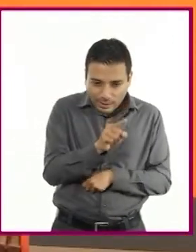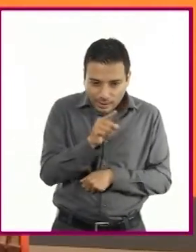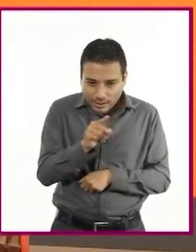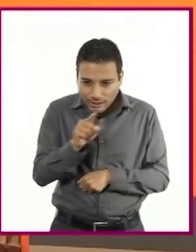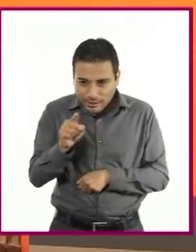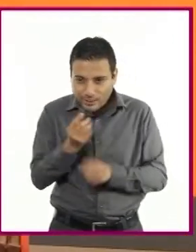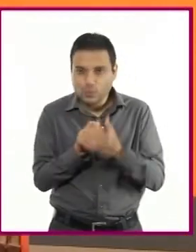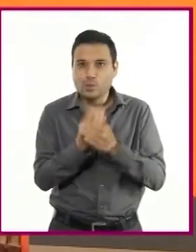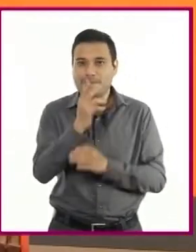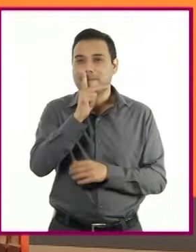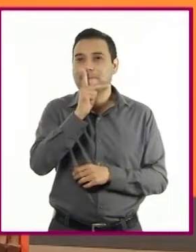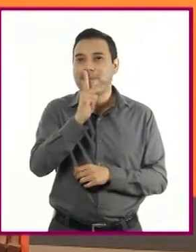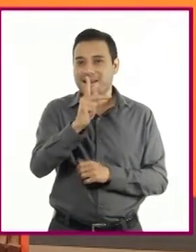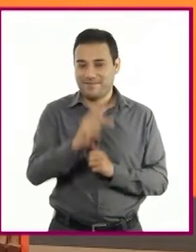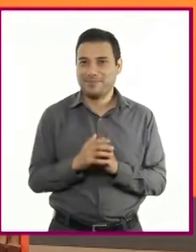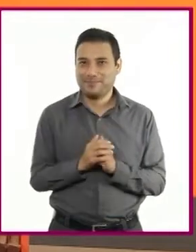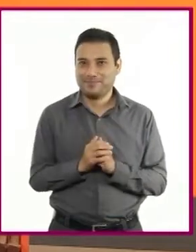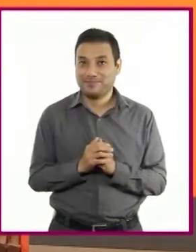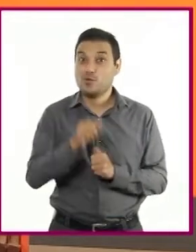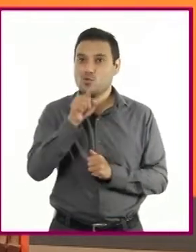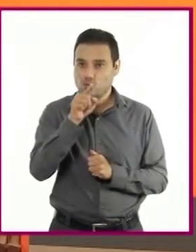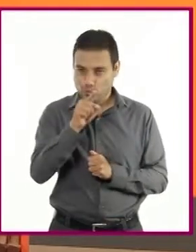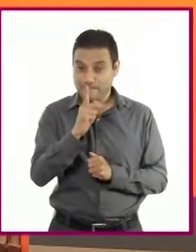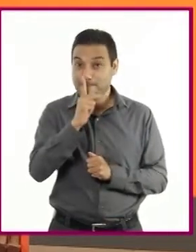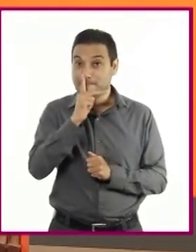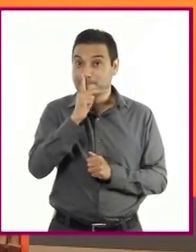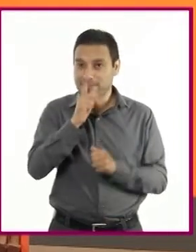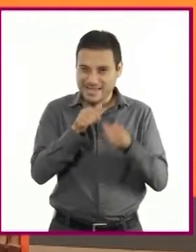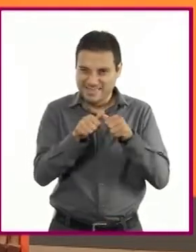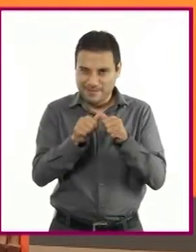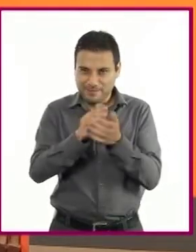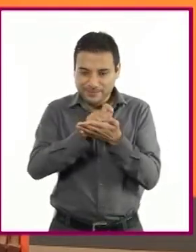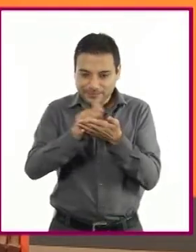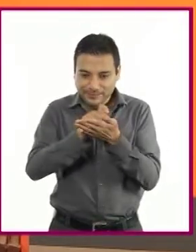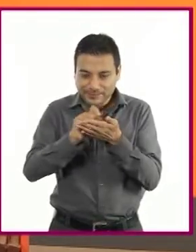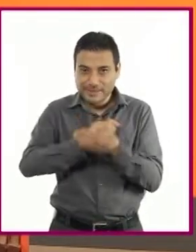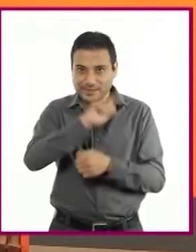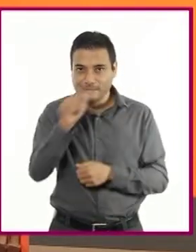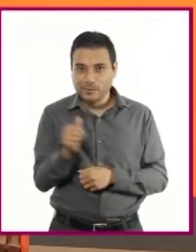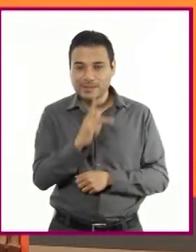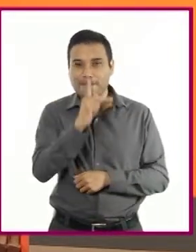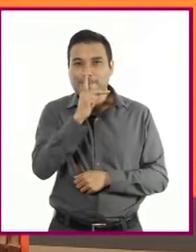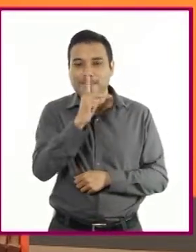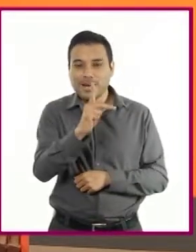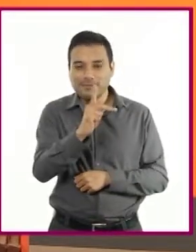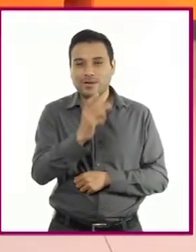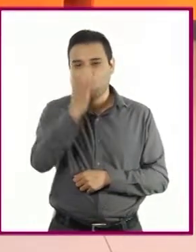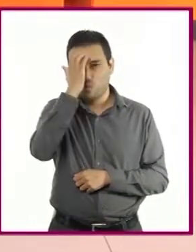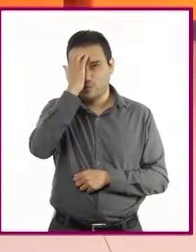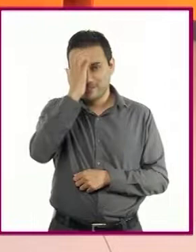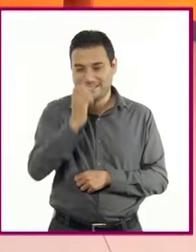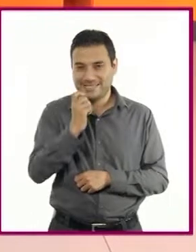Por lo que los invitamos a anotarlas y al final identificaremos de qué palabra se trata.